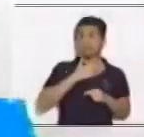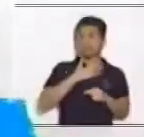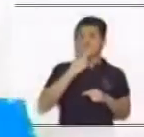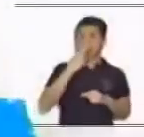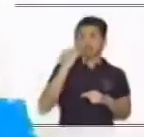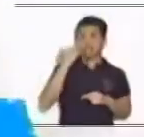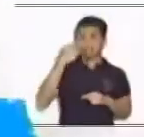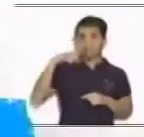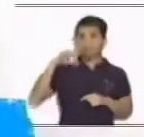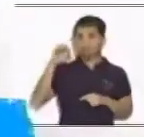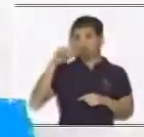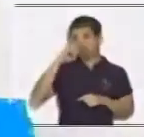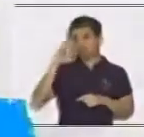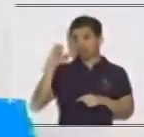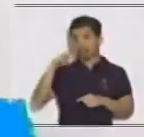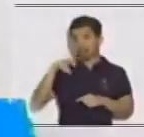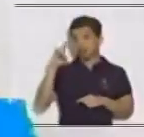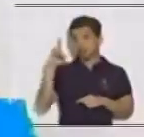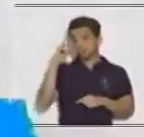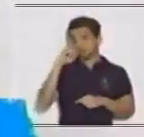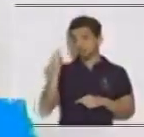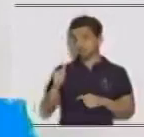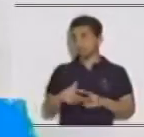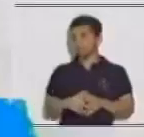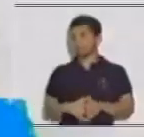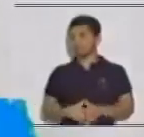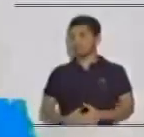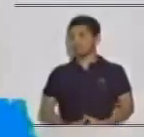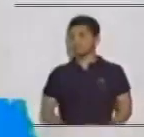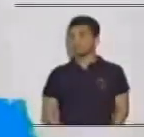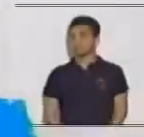dos se llaman catetos.